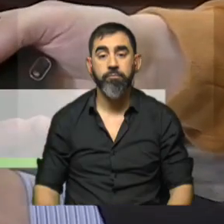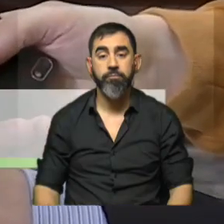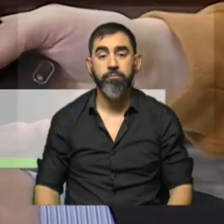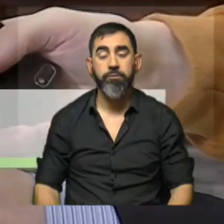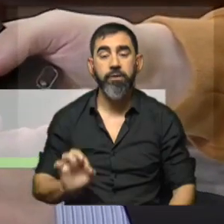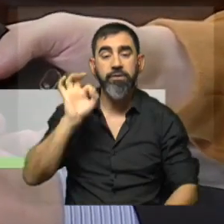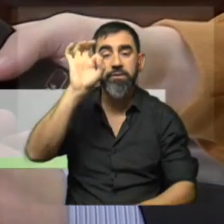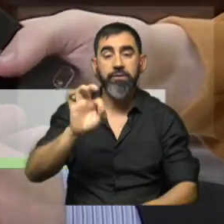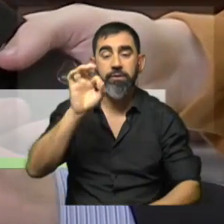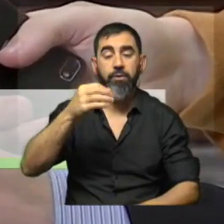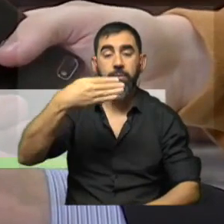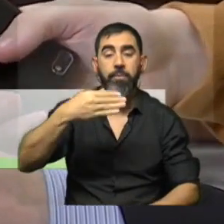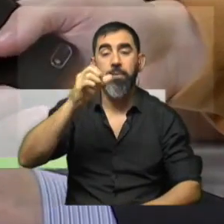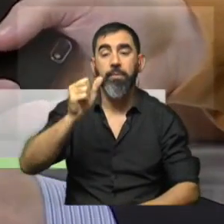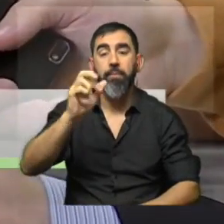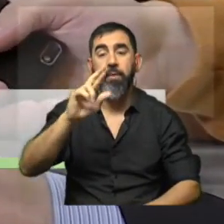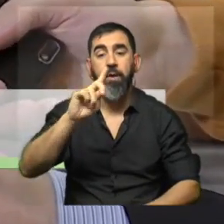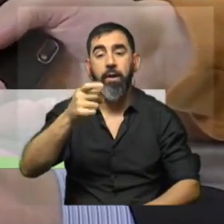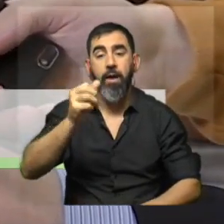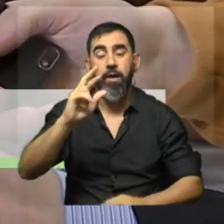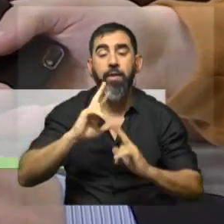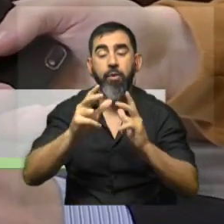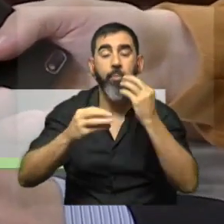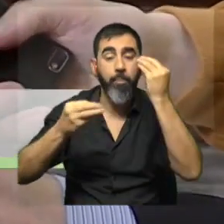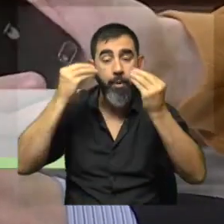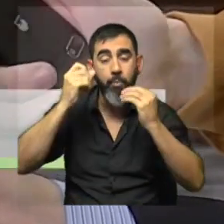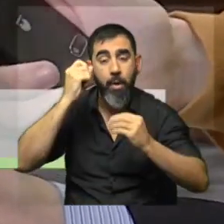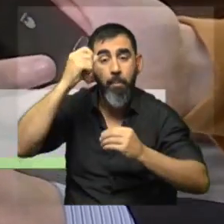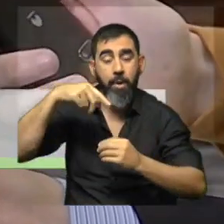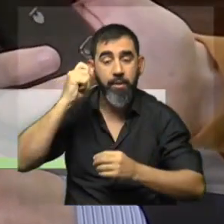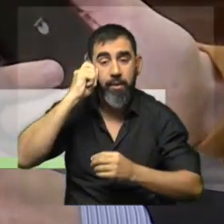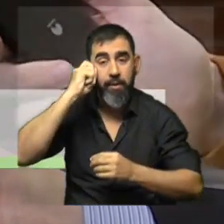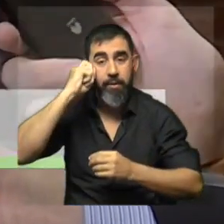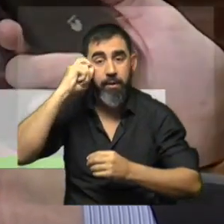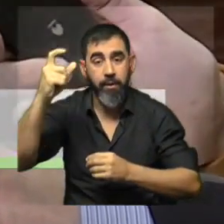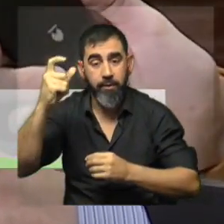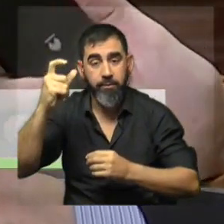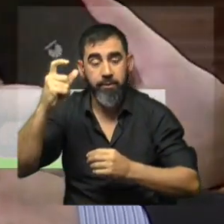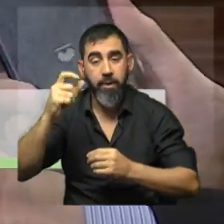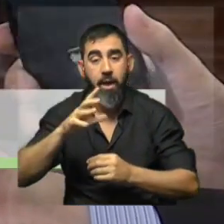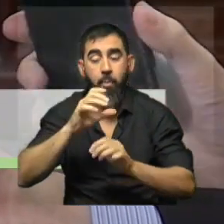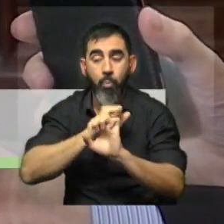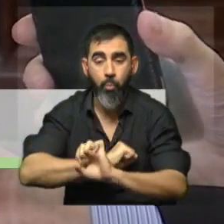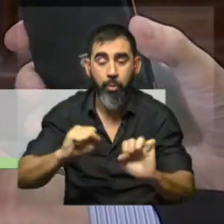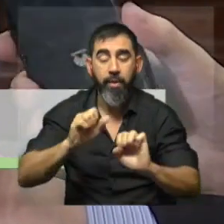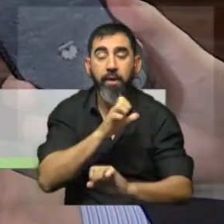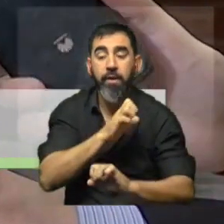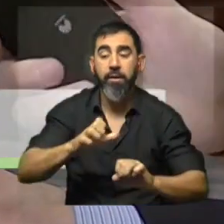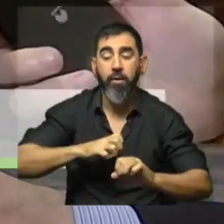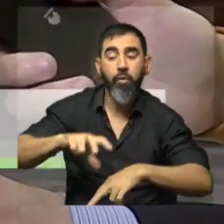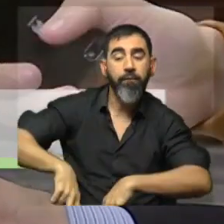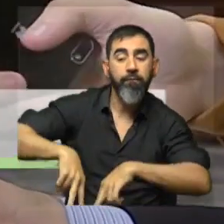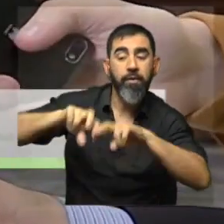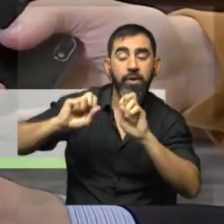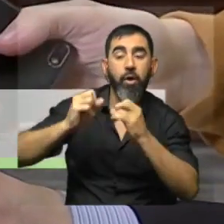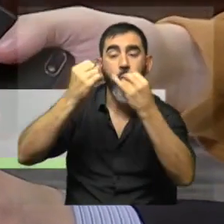El senador Mario Vergara dijo que le preocupa que el plan de inteligencia de Álvaro Garcés otorgue la potestad al Estado de investigar